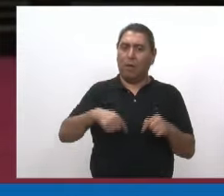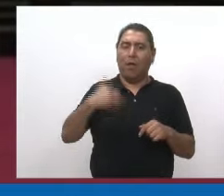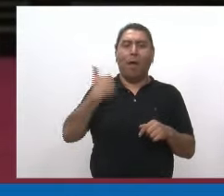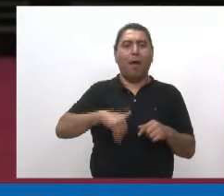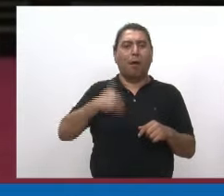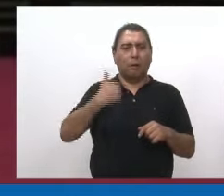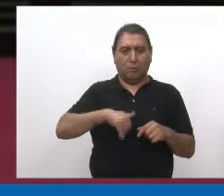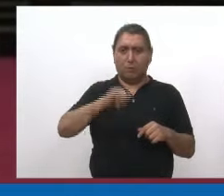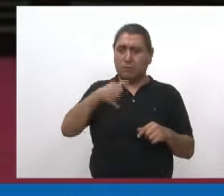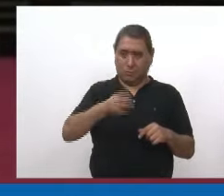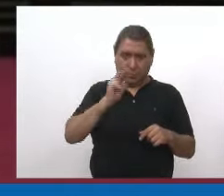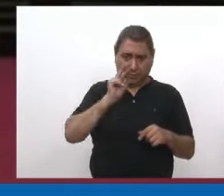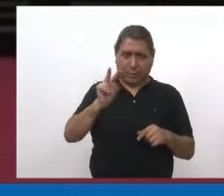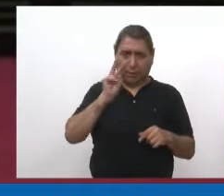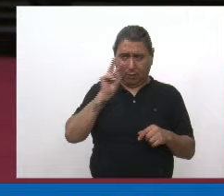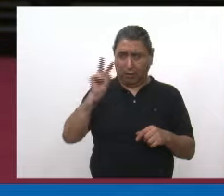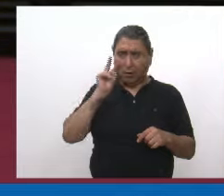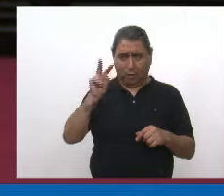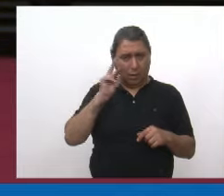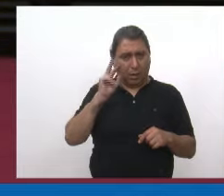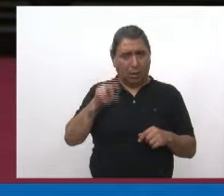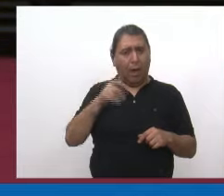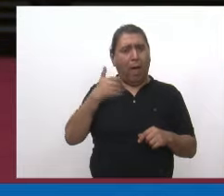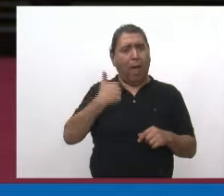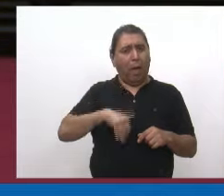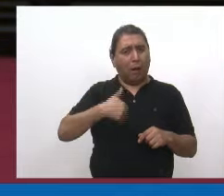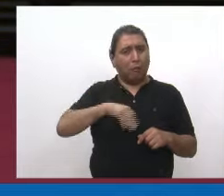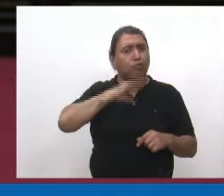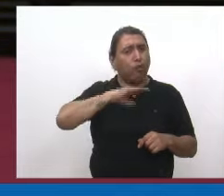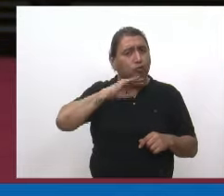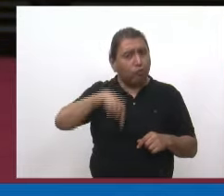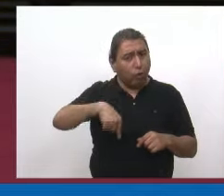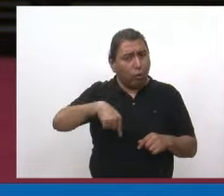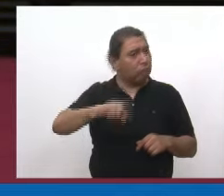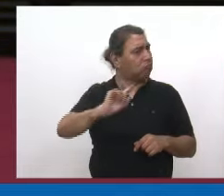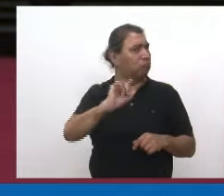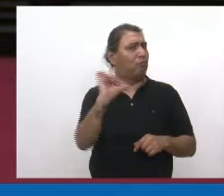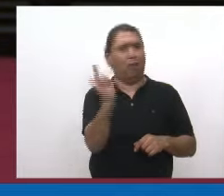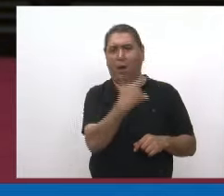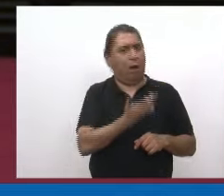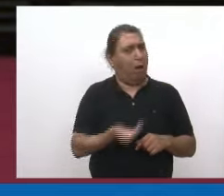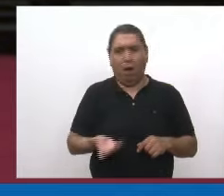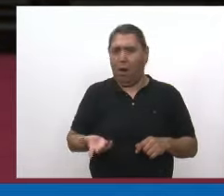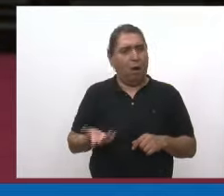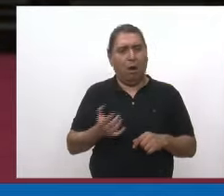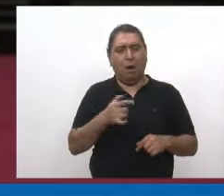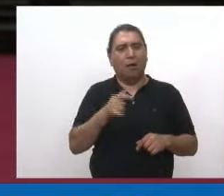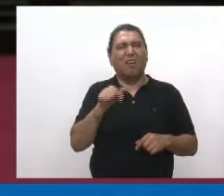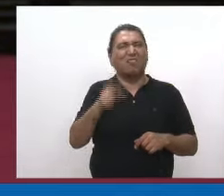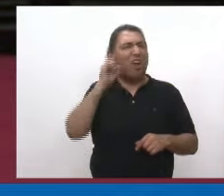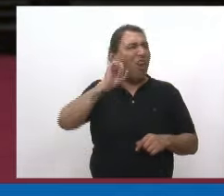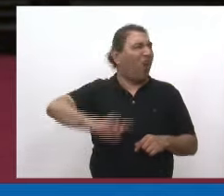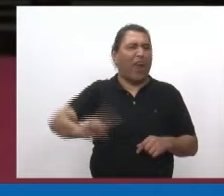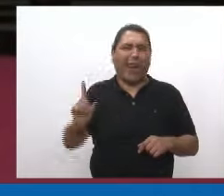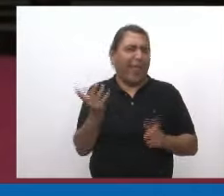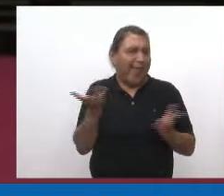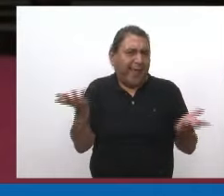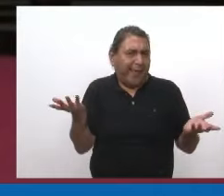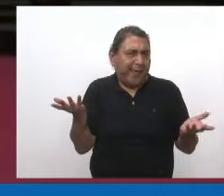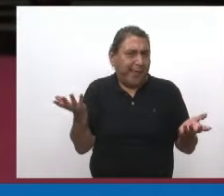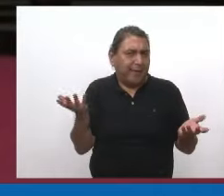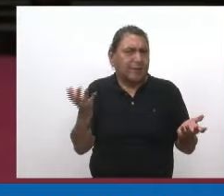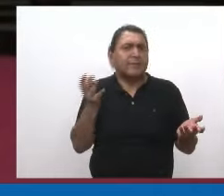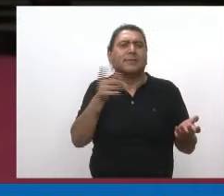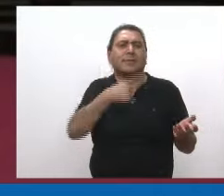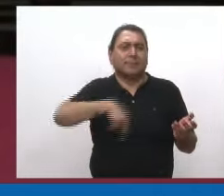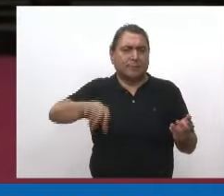no hay argentinos tontos hoy. Esto no se lo cree nadie. Nosotros sabemos hacia dónde van y no se lo cree nadie.